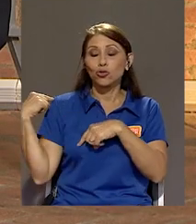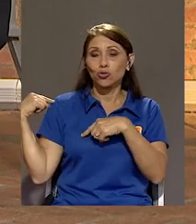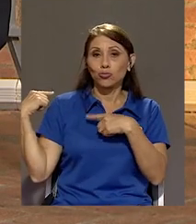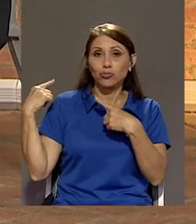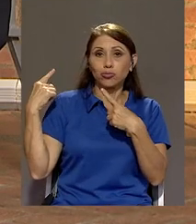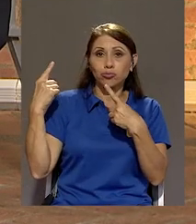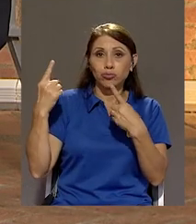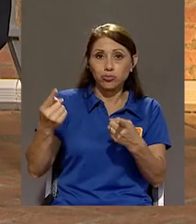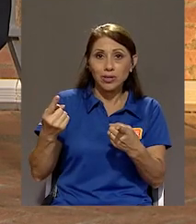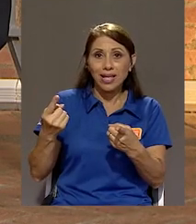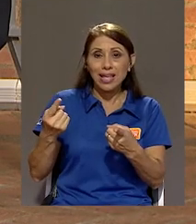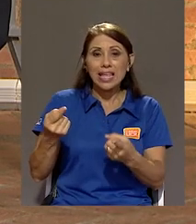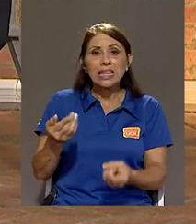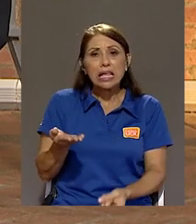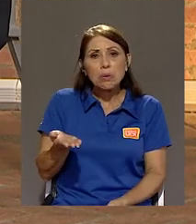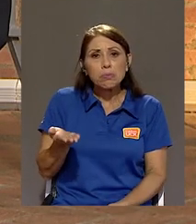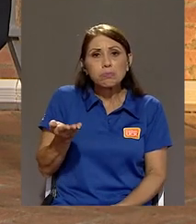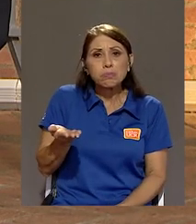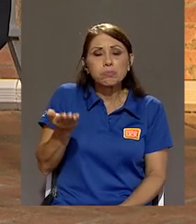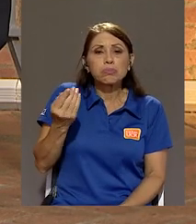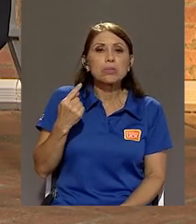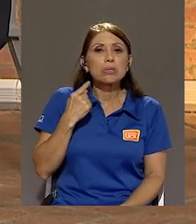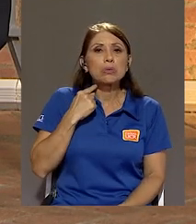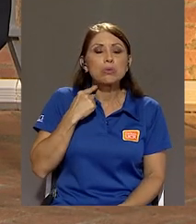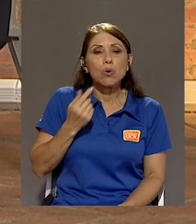tener incrementos